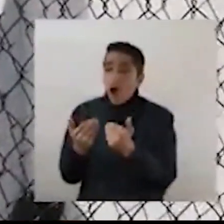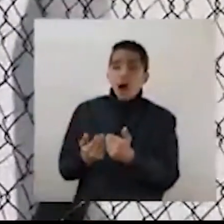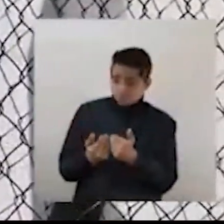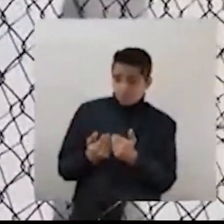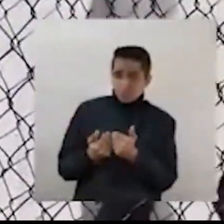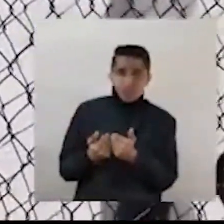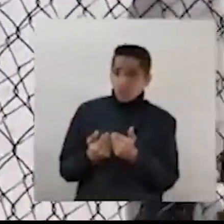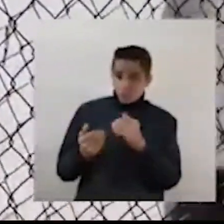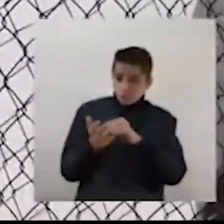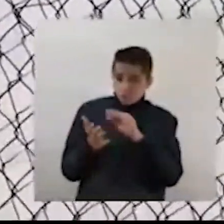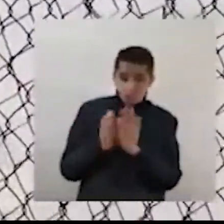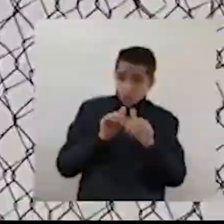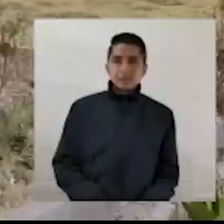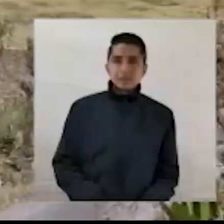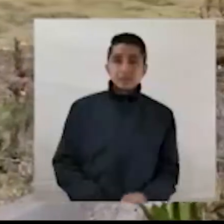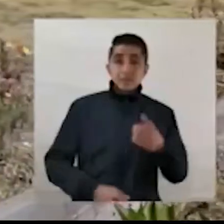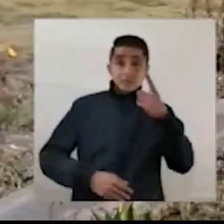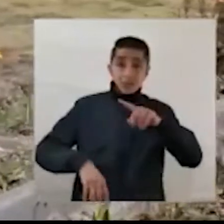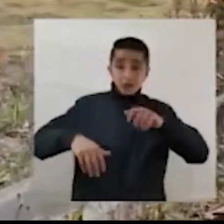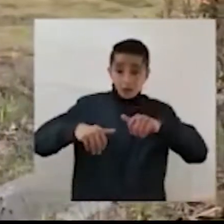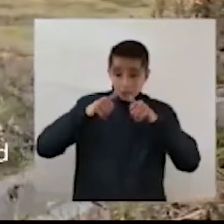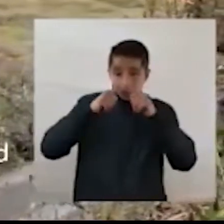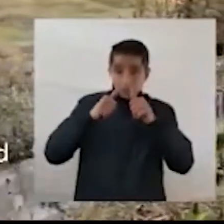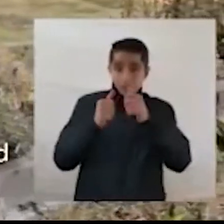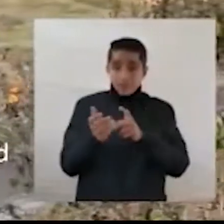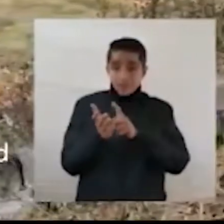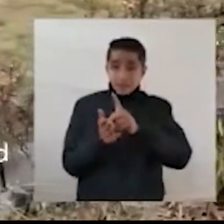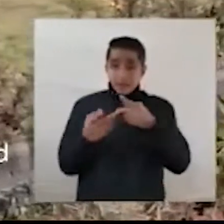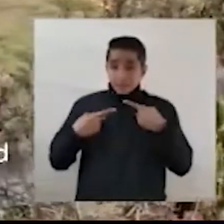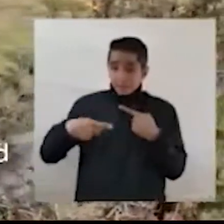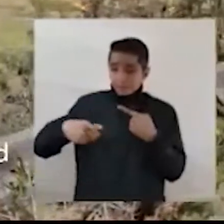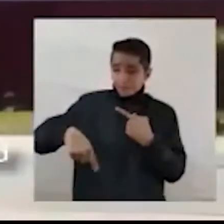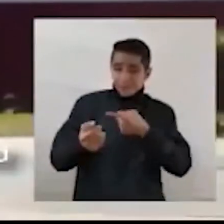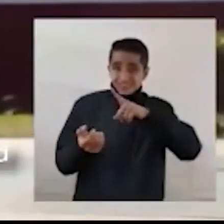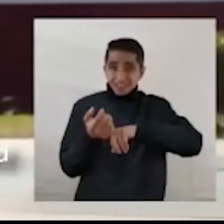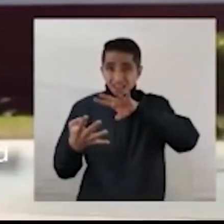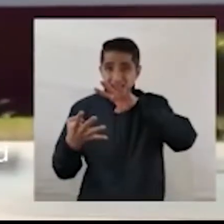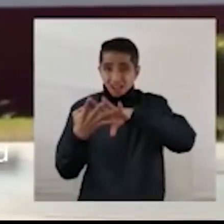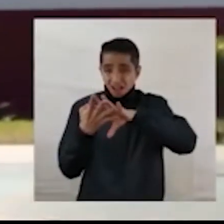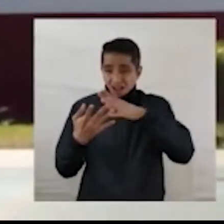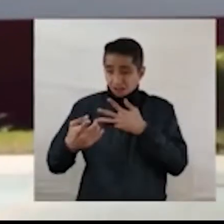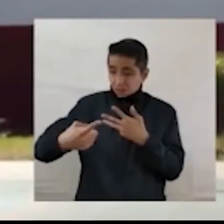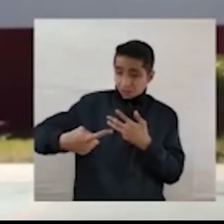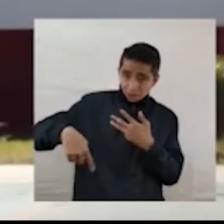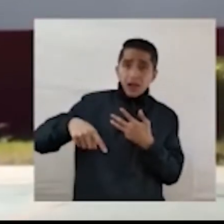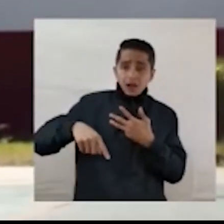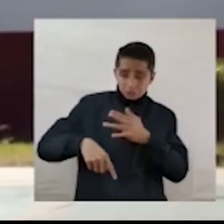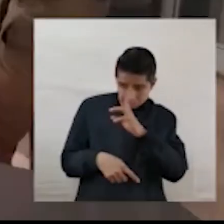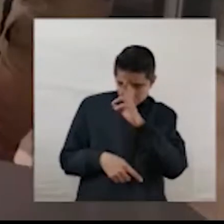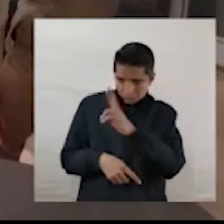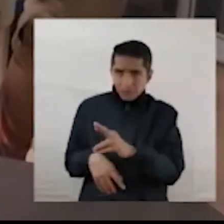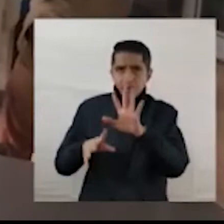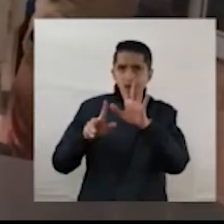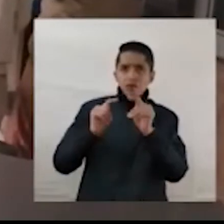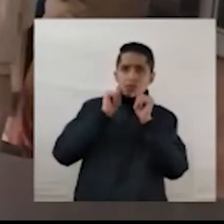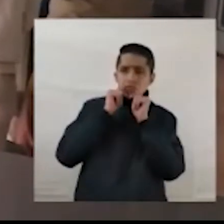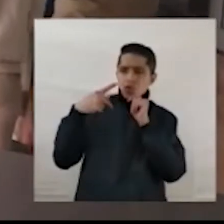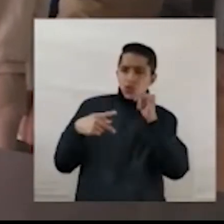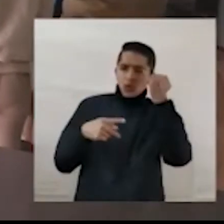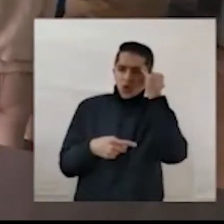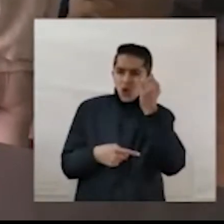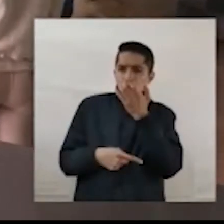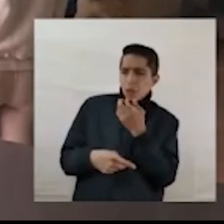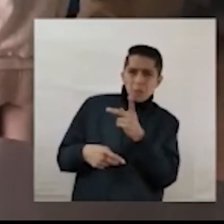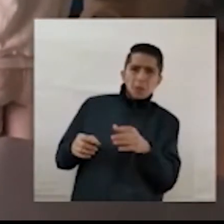destacó que con la conformación de esta área la coordinación a su cargo contará primero con un padrón de personas privadas de su libertad